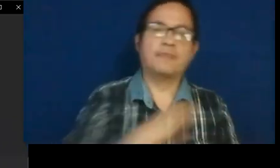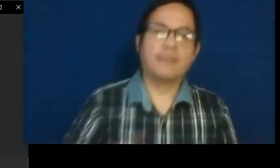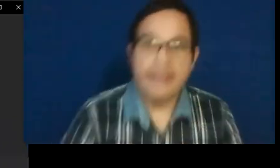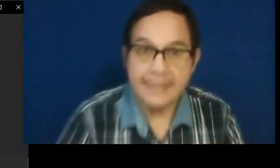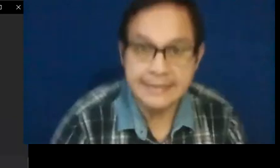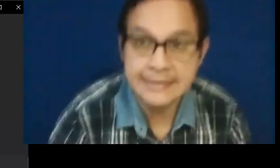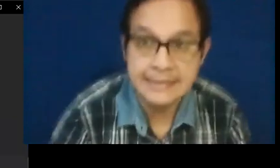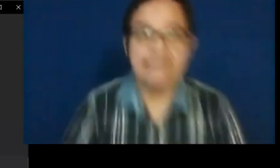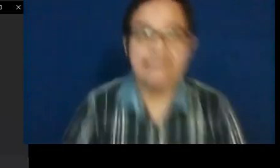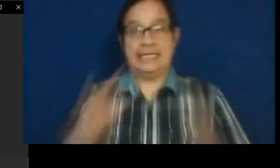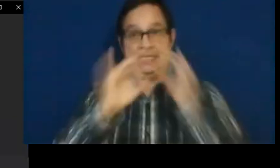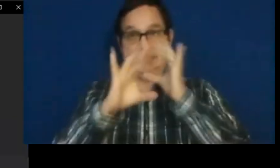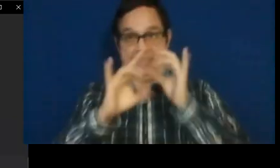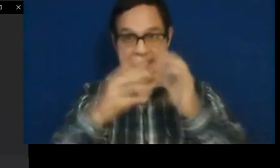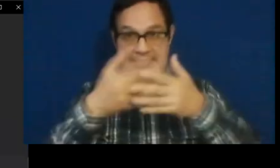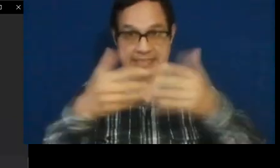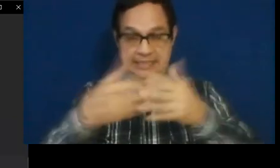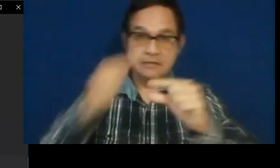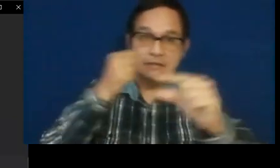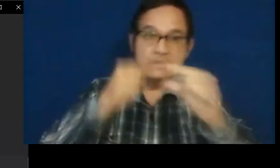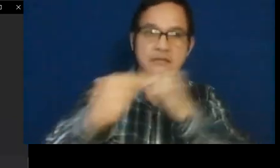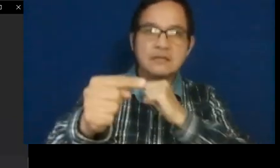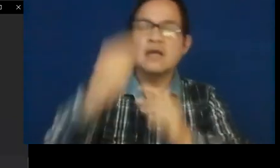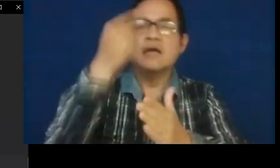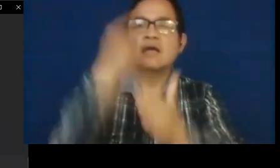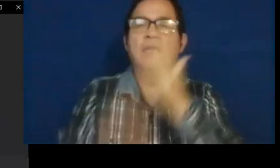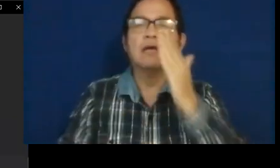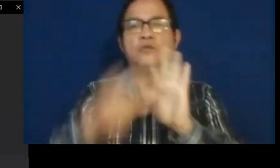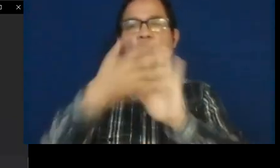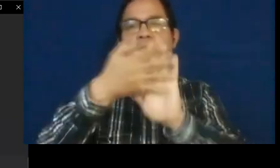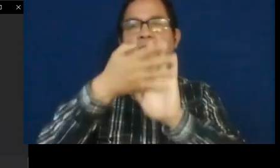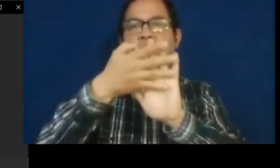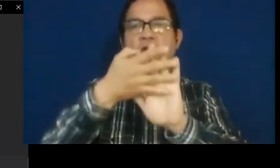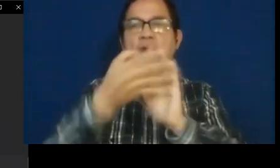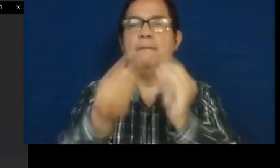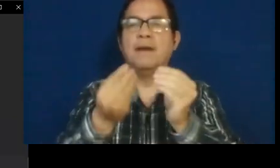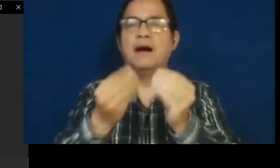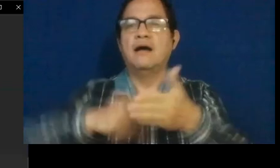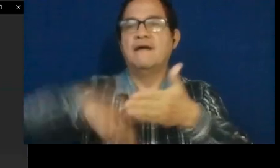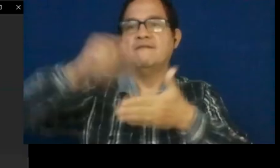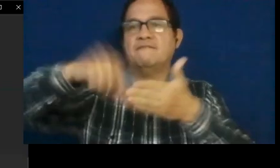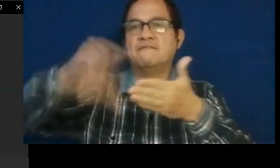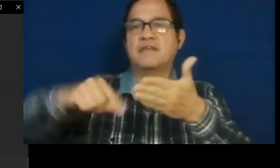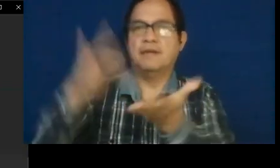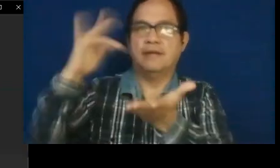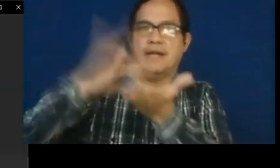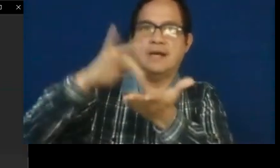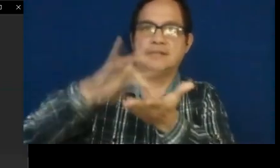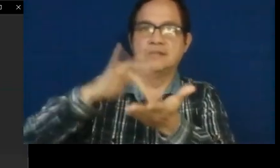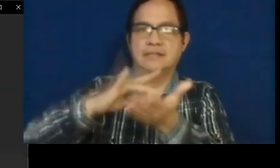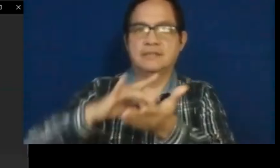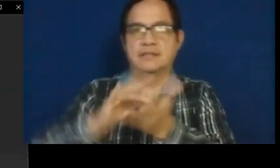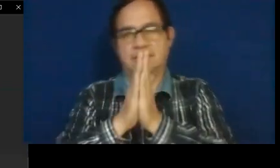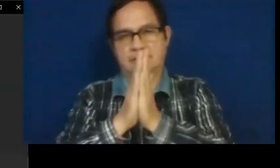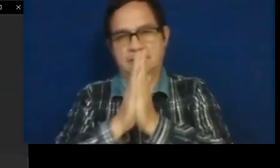chat les publico el formulario para que firmemos la asistencia, por favor. Entonces vamos diligenciándola, si son tan